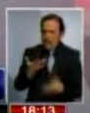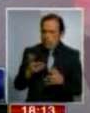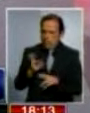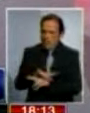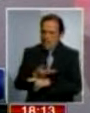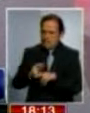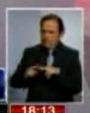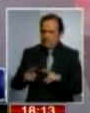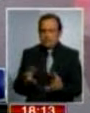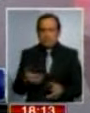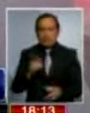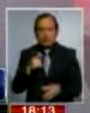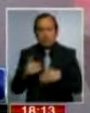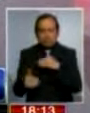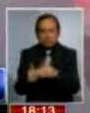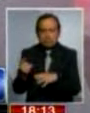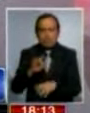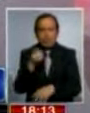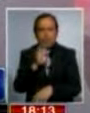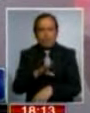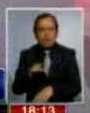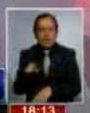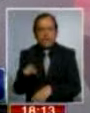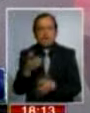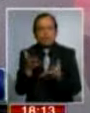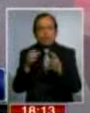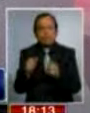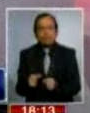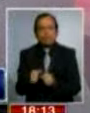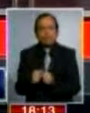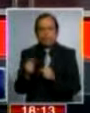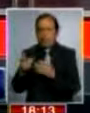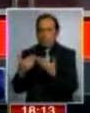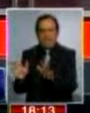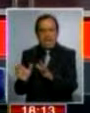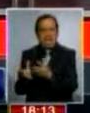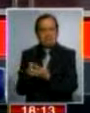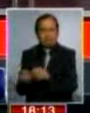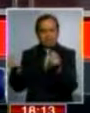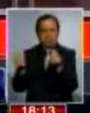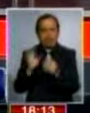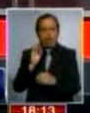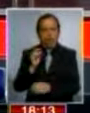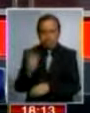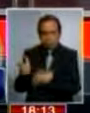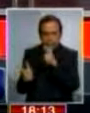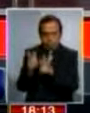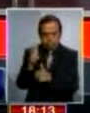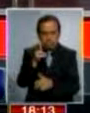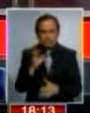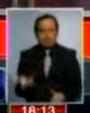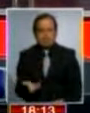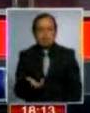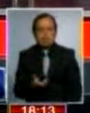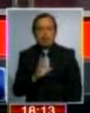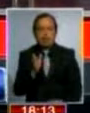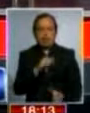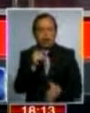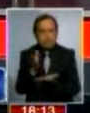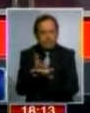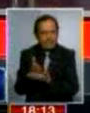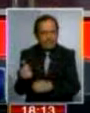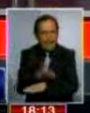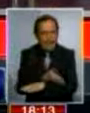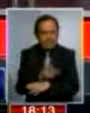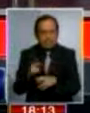mal en ese procedimiento para llegar a un punto en que las únicas opciones que tenían era o dejarla fugarse o comenzar a disparar? ¿No había una forma de planificarlo